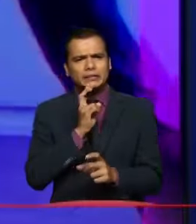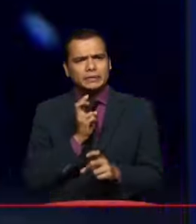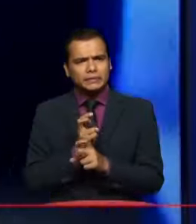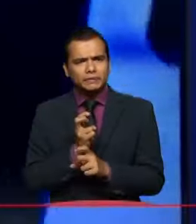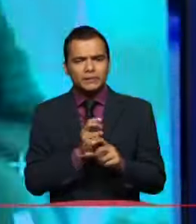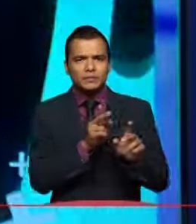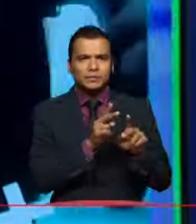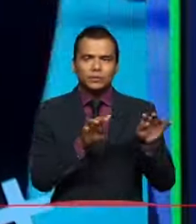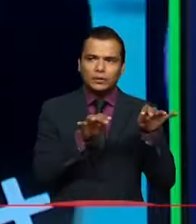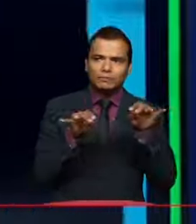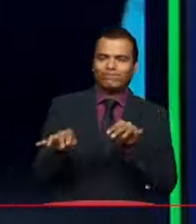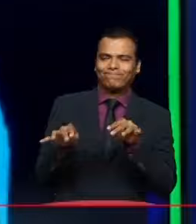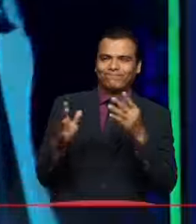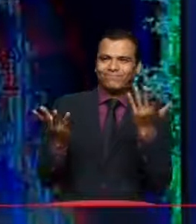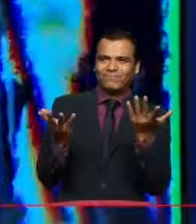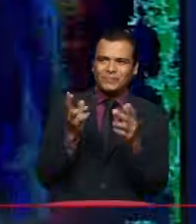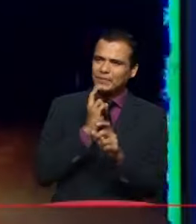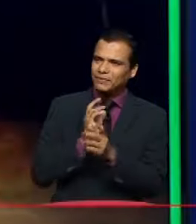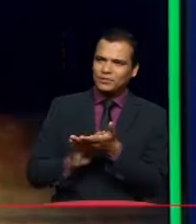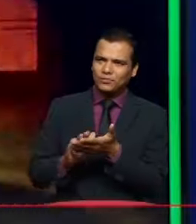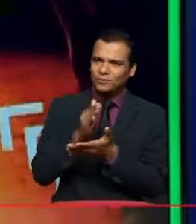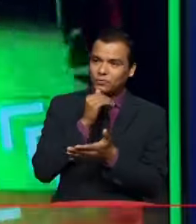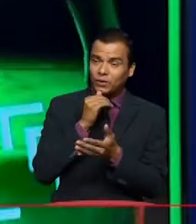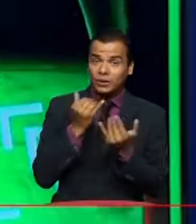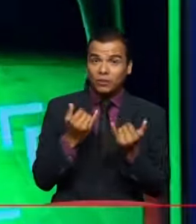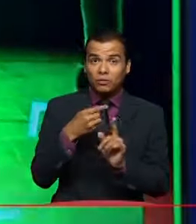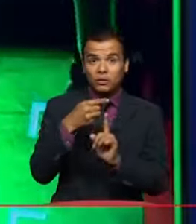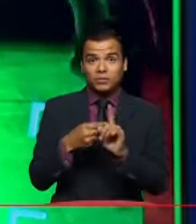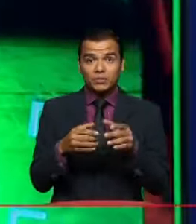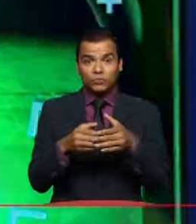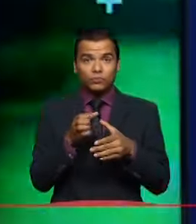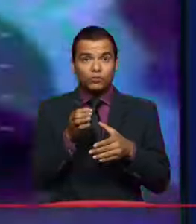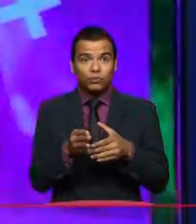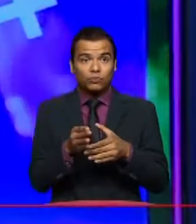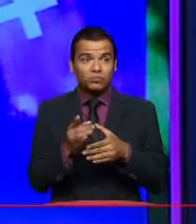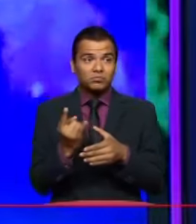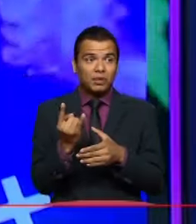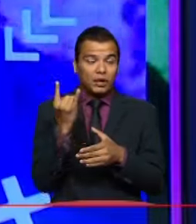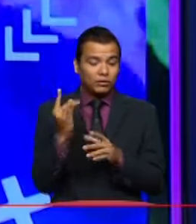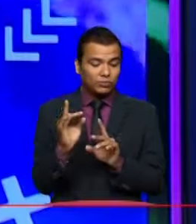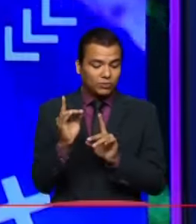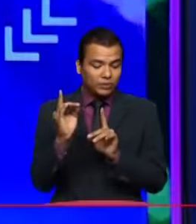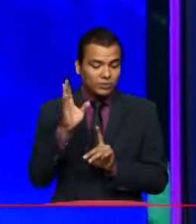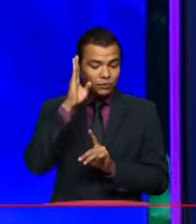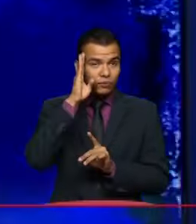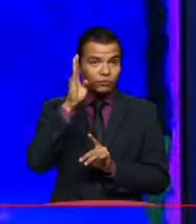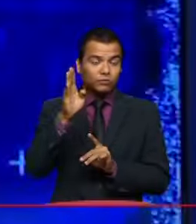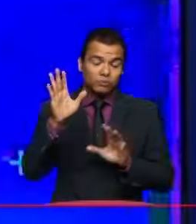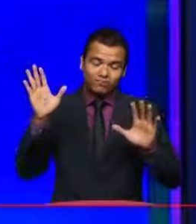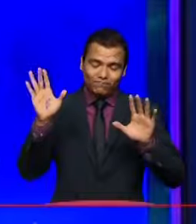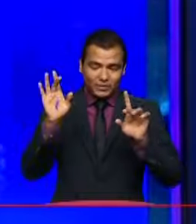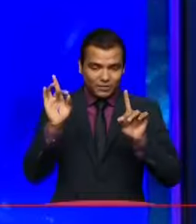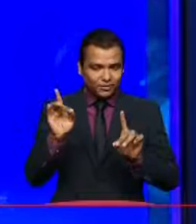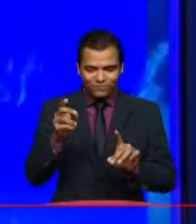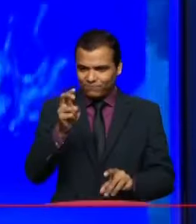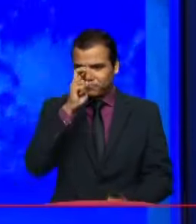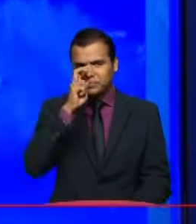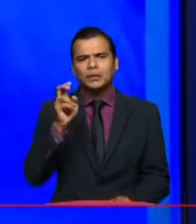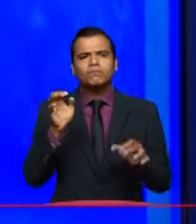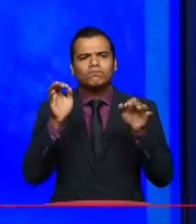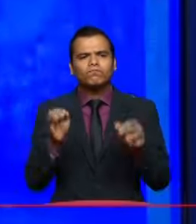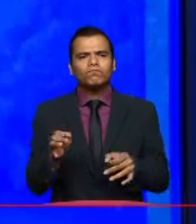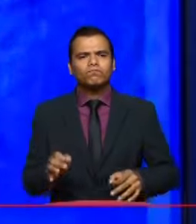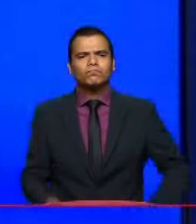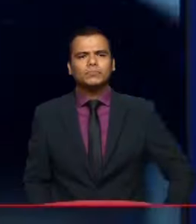hinchas no ven soluciones ante la crisis y este mes el club podría definir cosas importantes para su futuro más